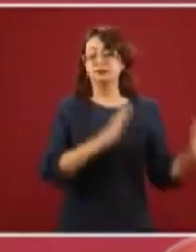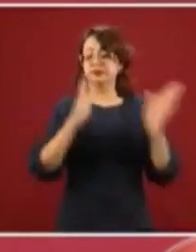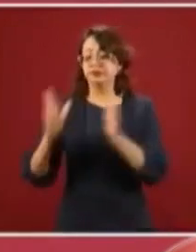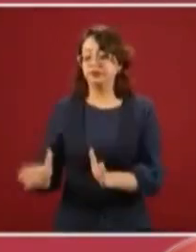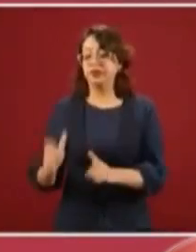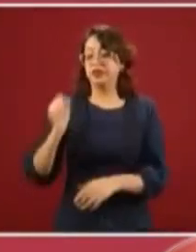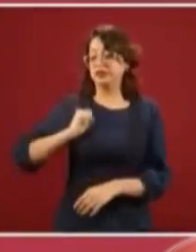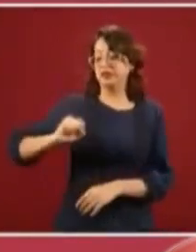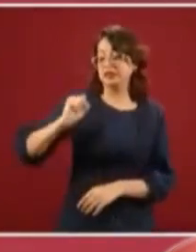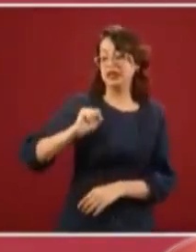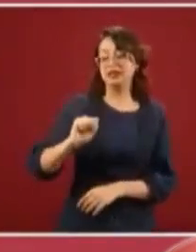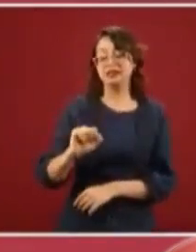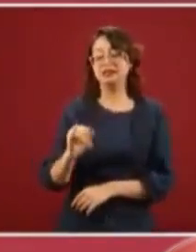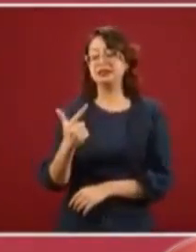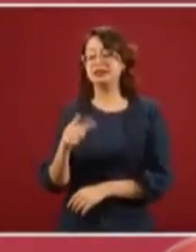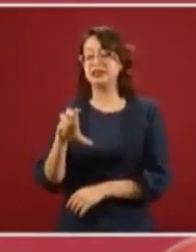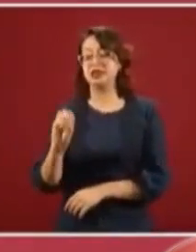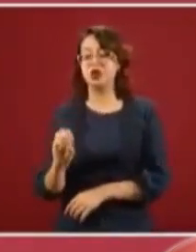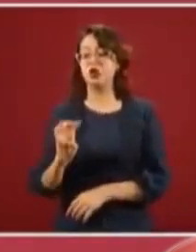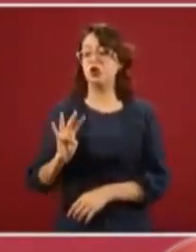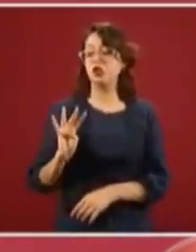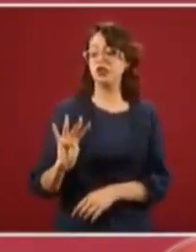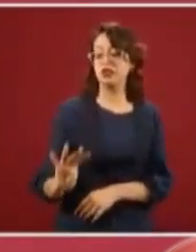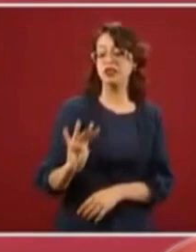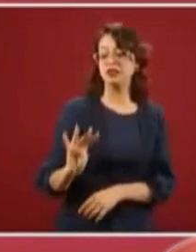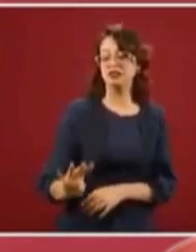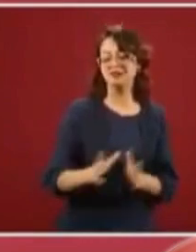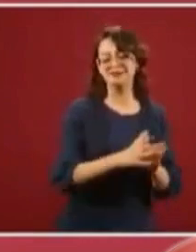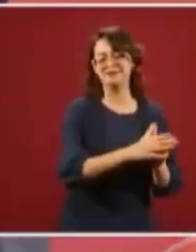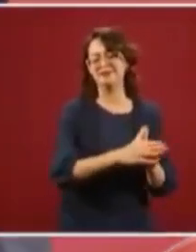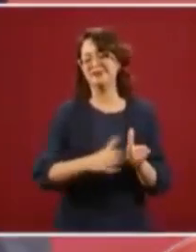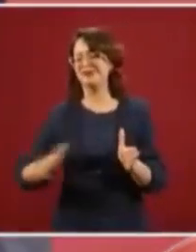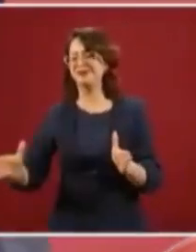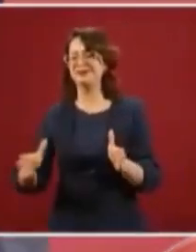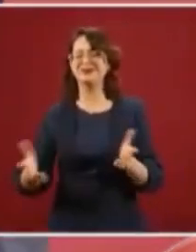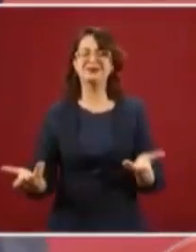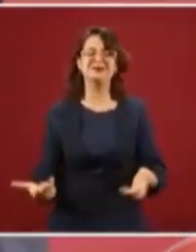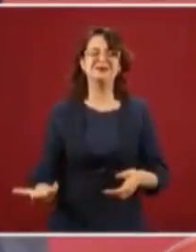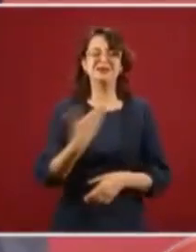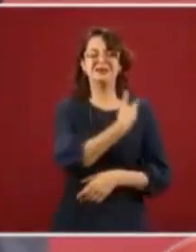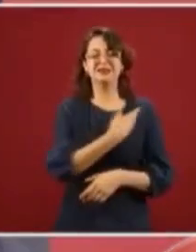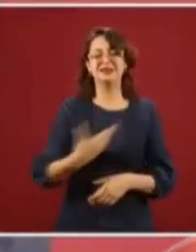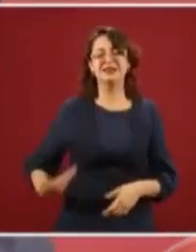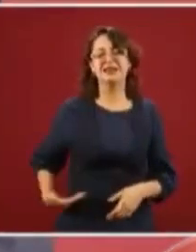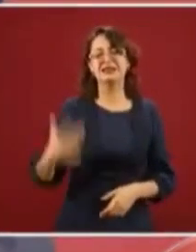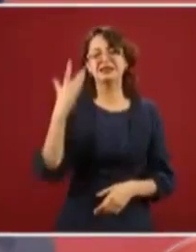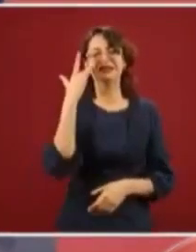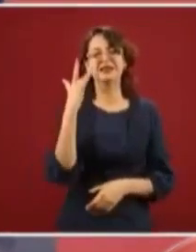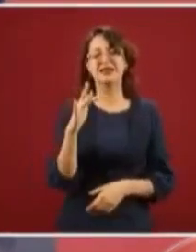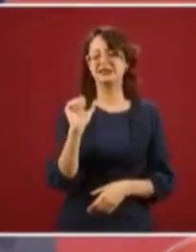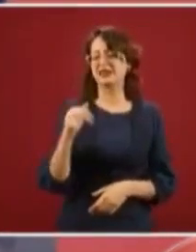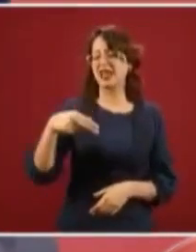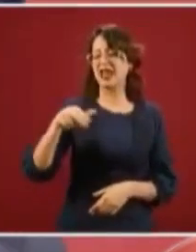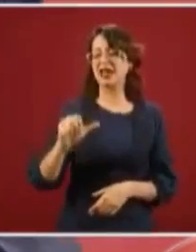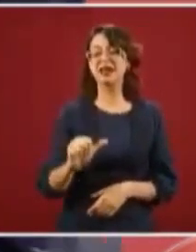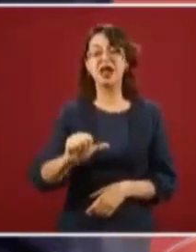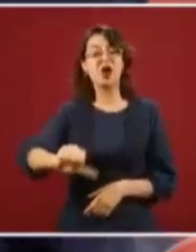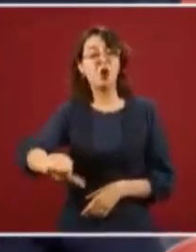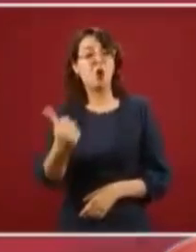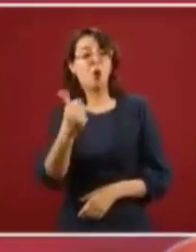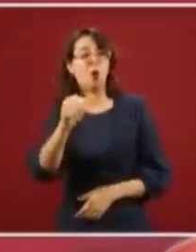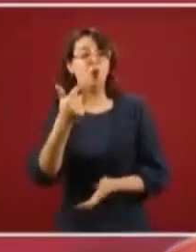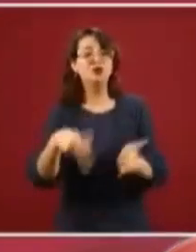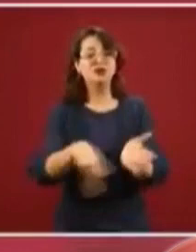siglo XIX, lo hemos dicho, Santana, 11 veces presidente de México, Porfirio